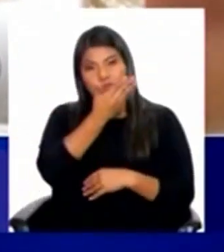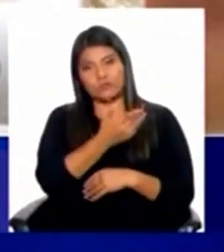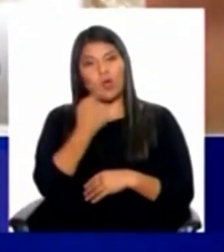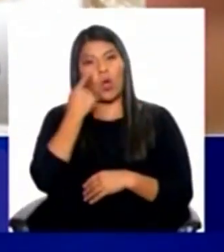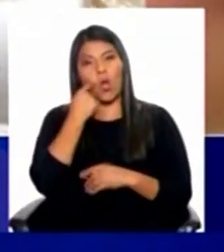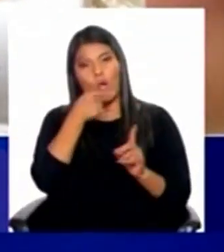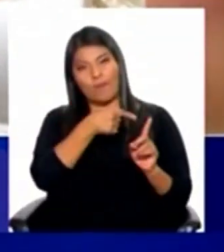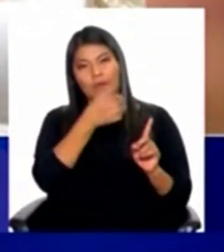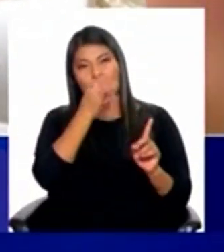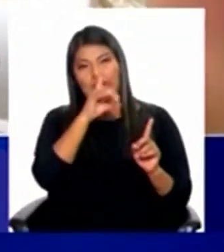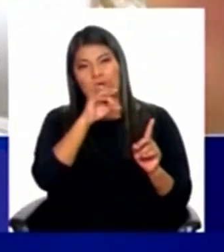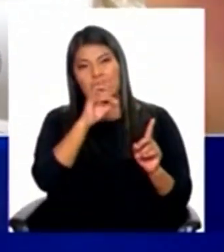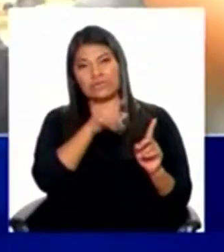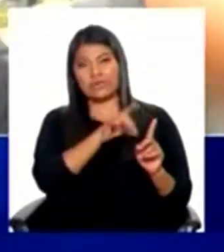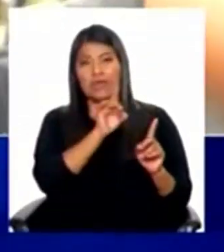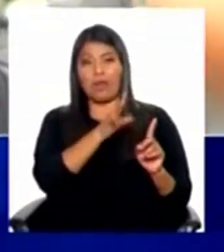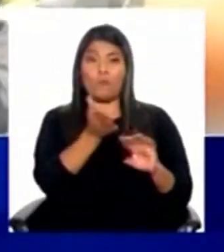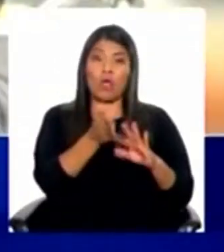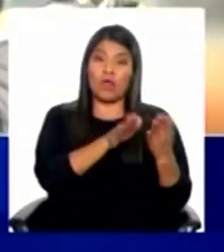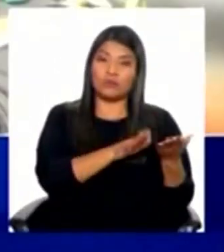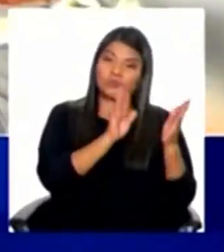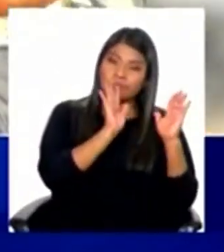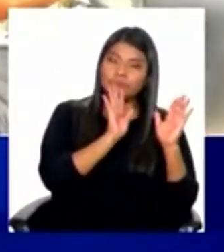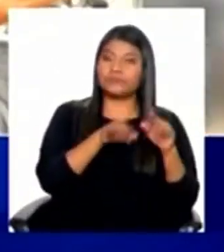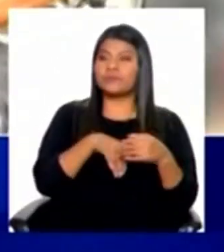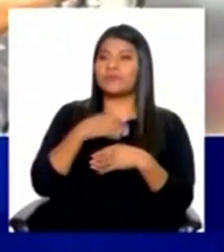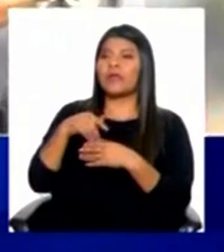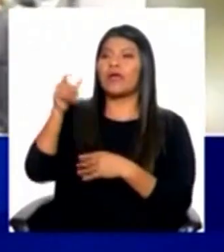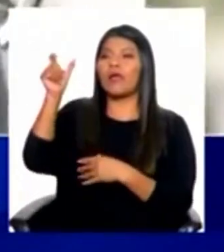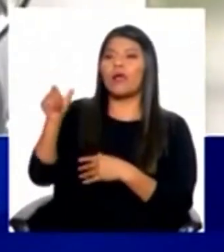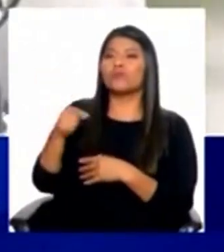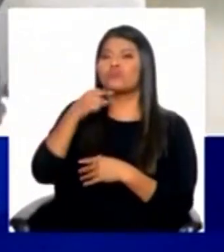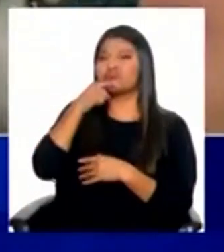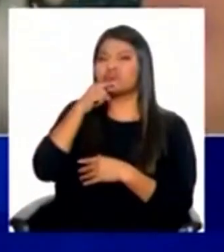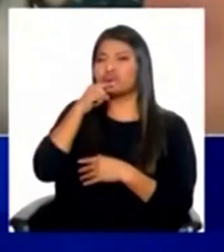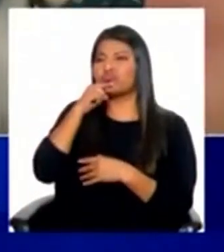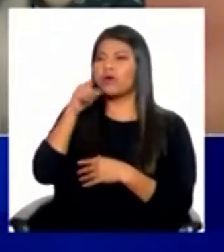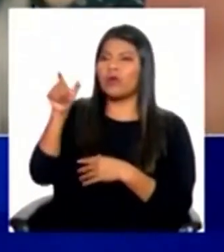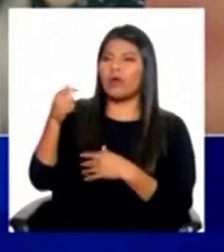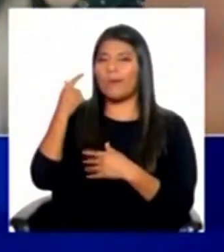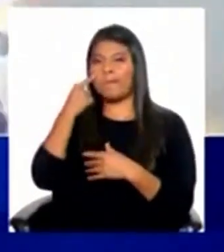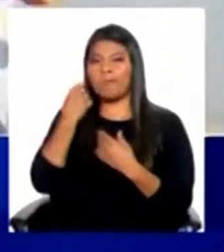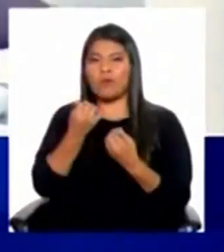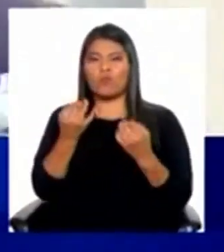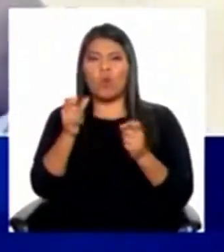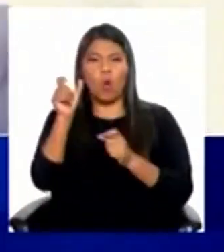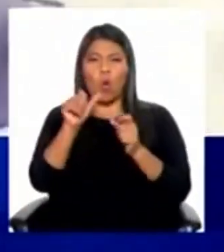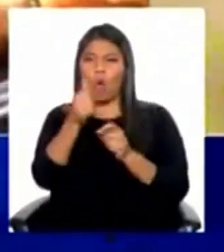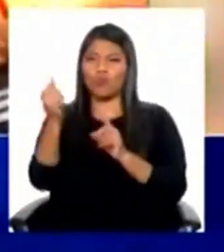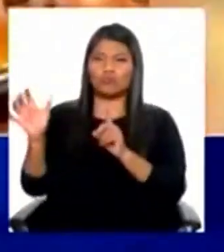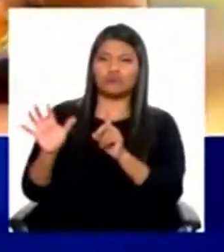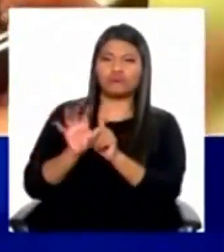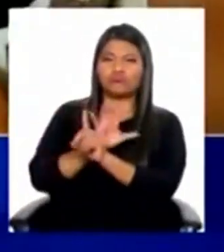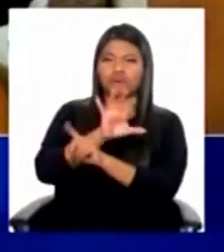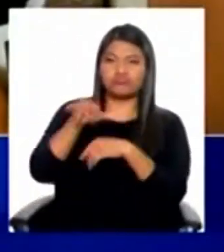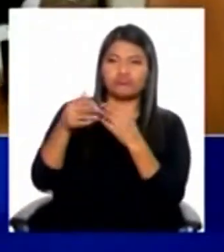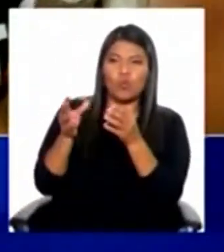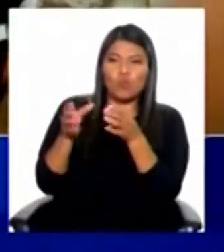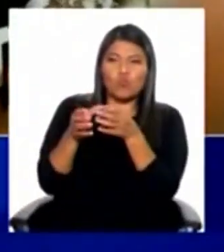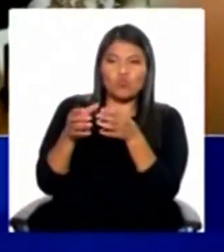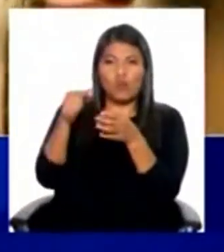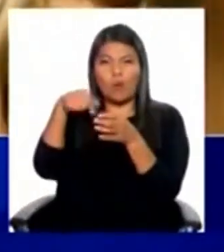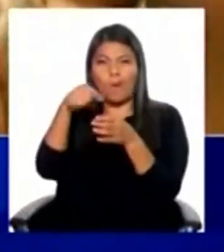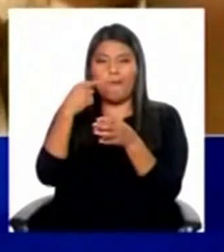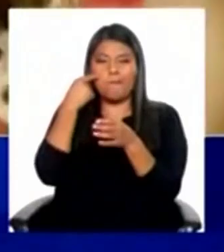falleció, y esta, su pareja, que son obviamente personajes avezados, que están vinculados con redes de crimen organizado y además